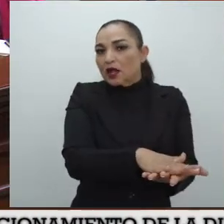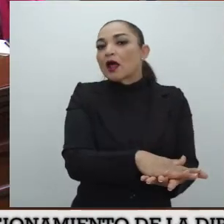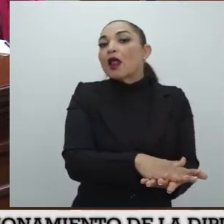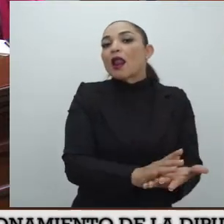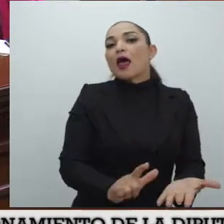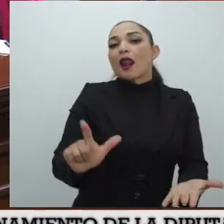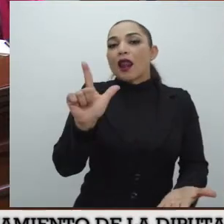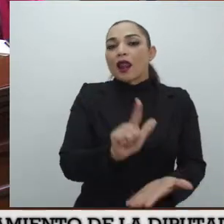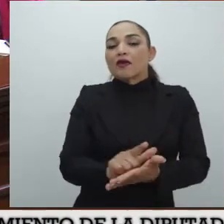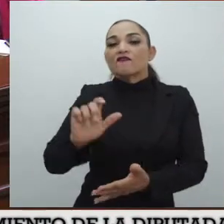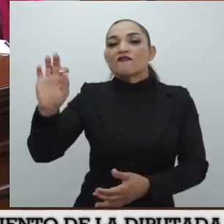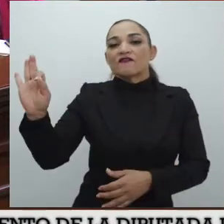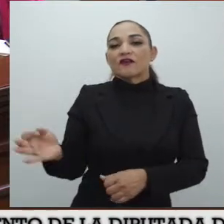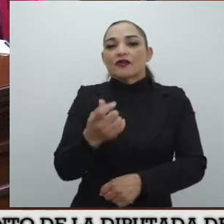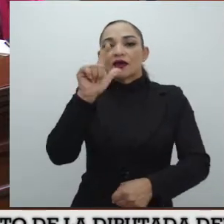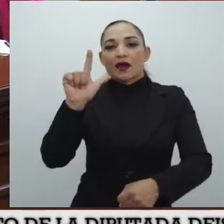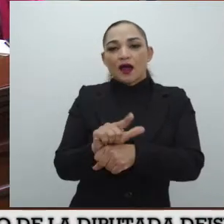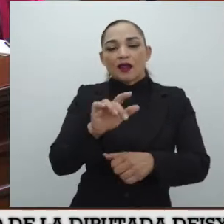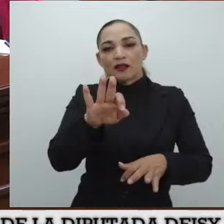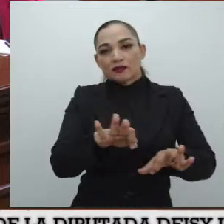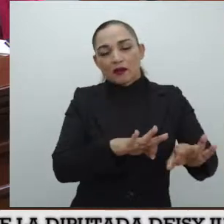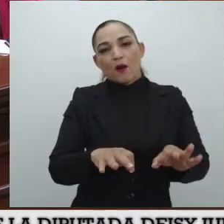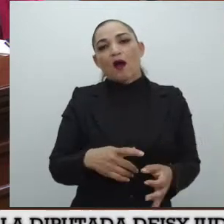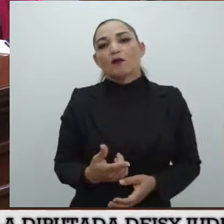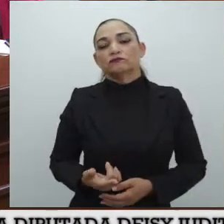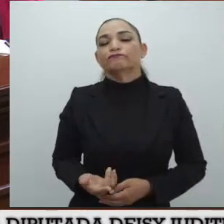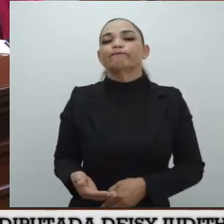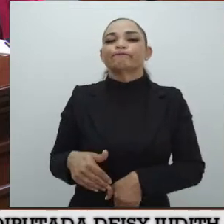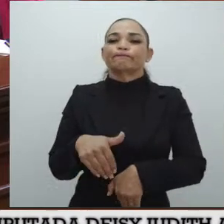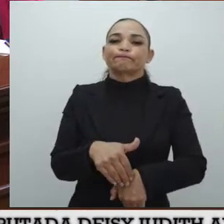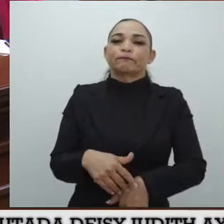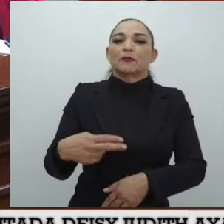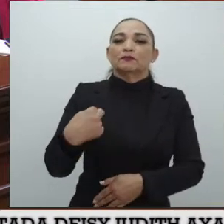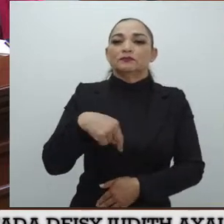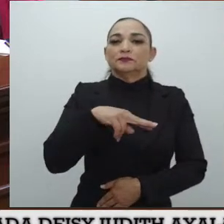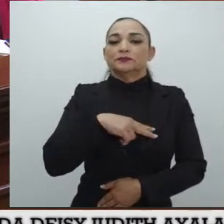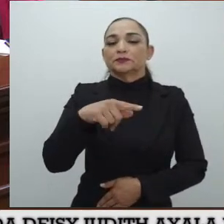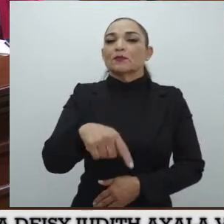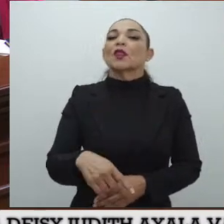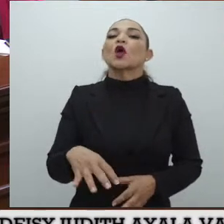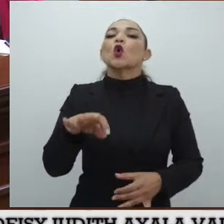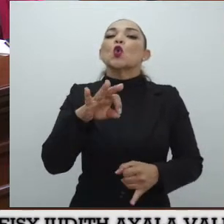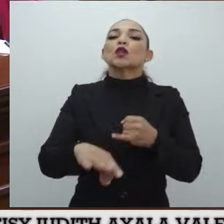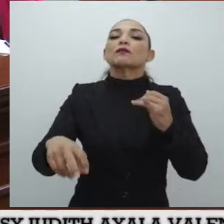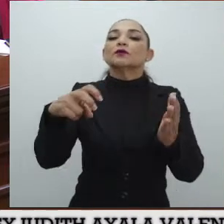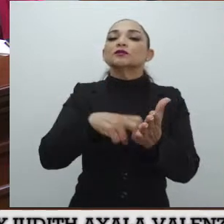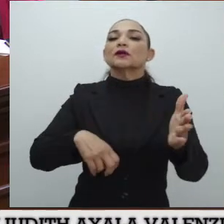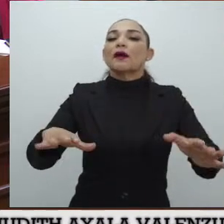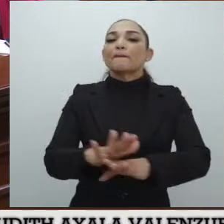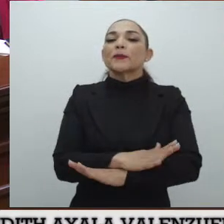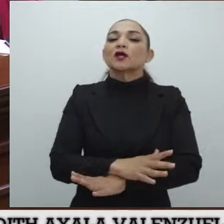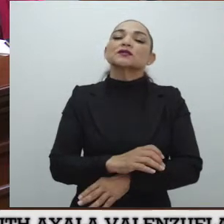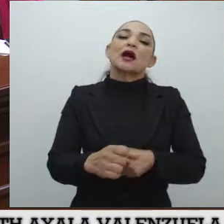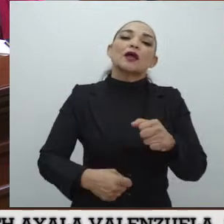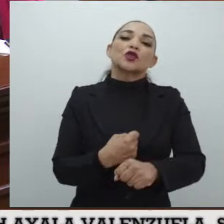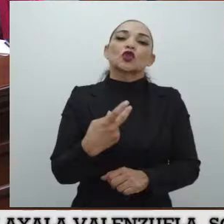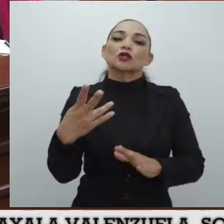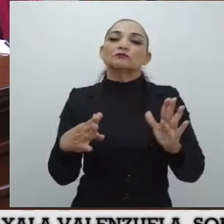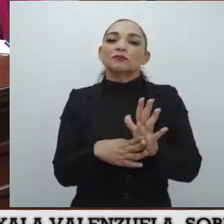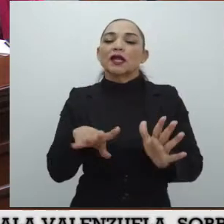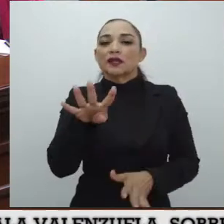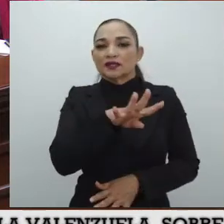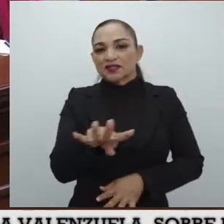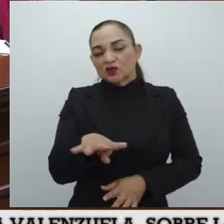del Trabajo que actualmente nos rige. Las últimas reformas a esta ley fueron en 2019. Con